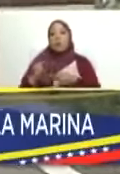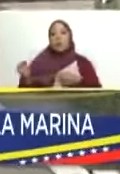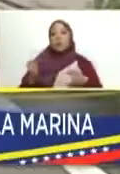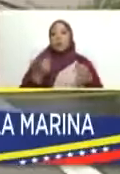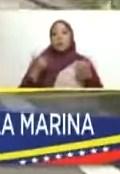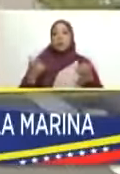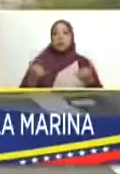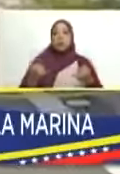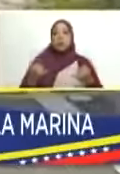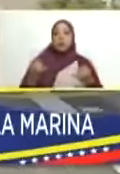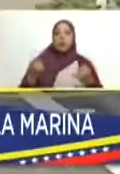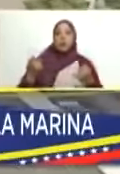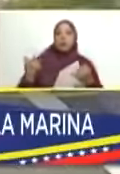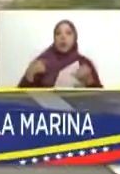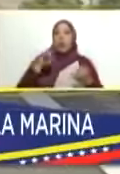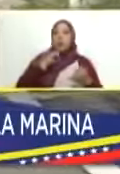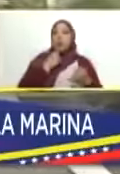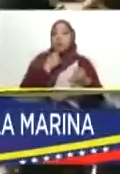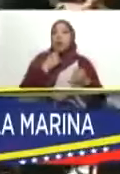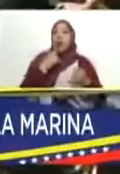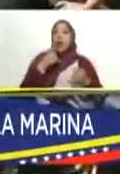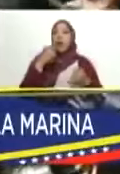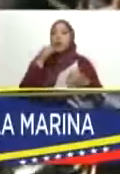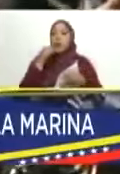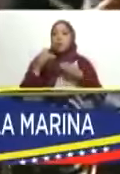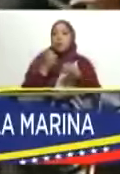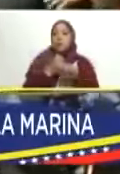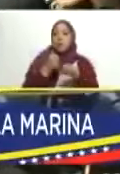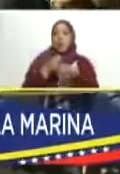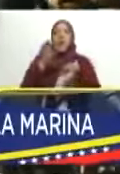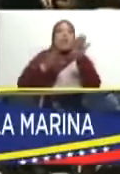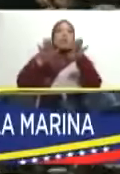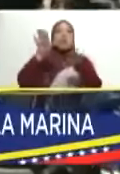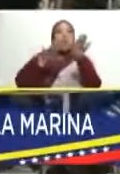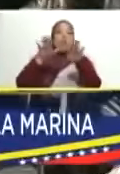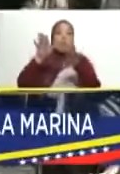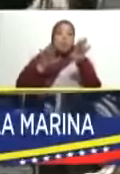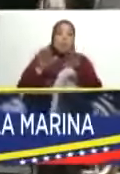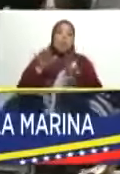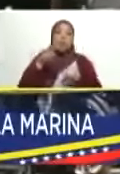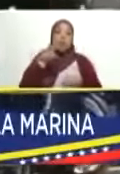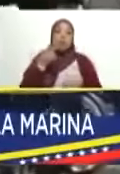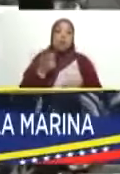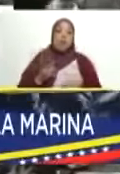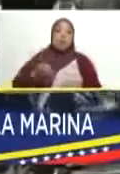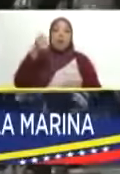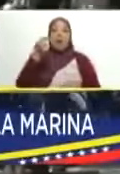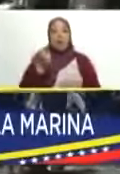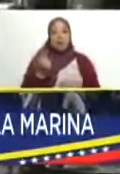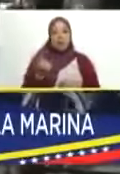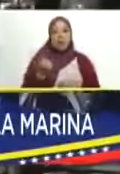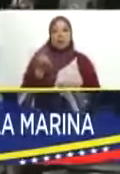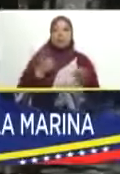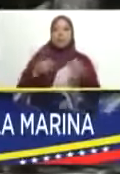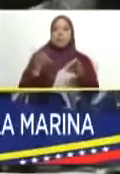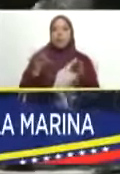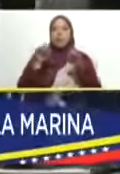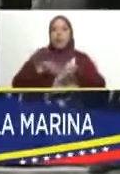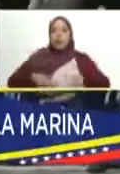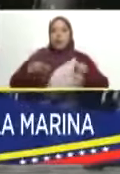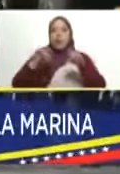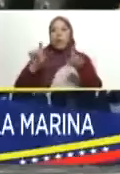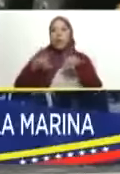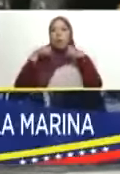desarrollar el arma secreta que siempre nos dice que es el turismo. El turismo, el arma turismo. Secreta. Y la zona económica especial de La